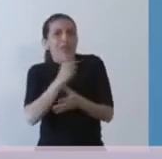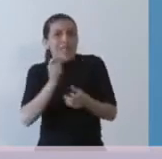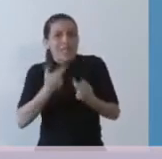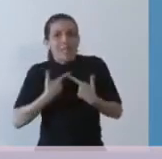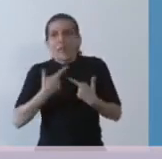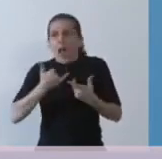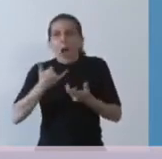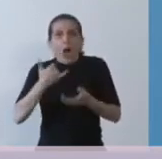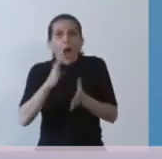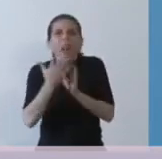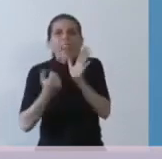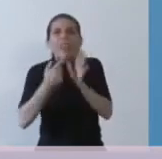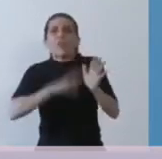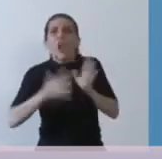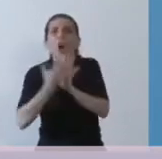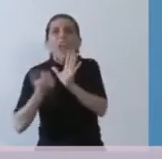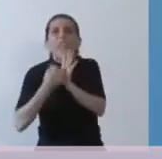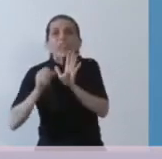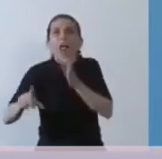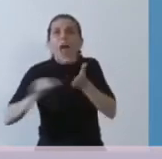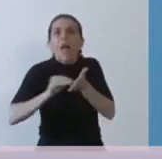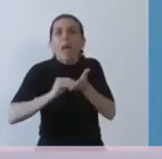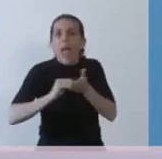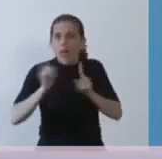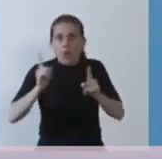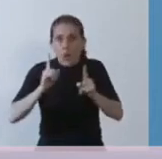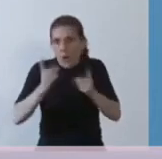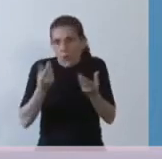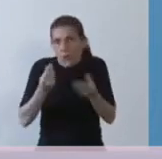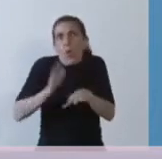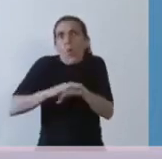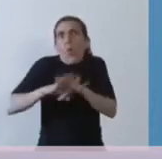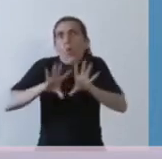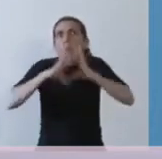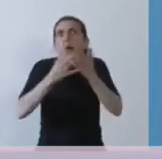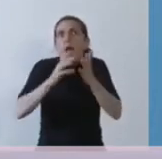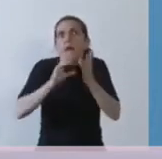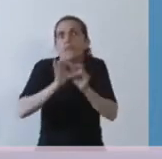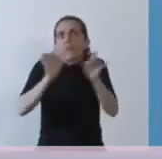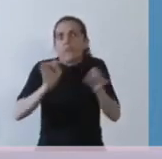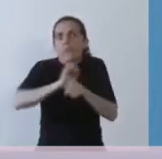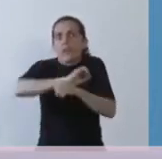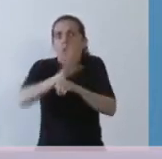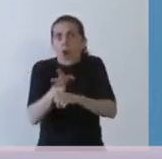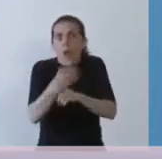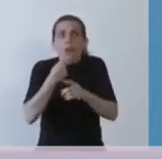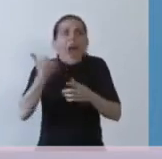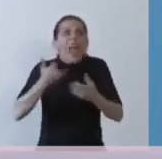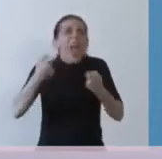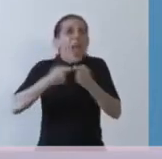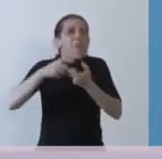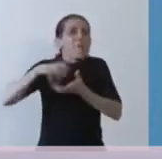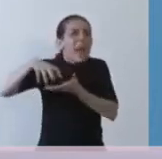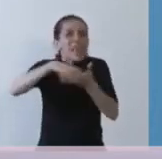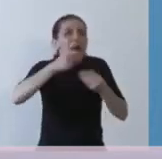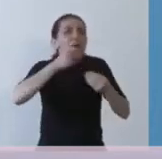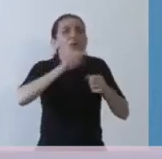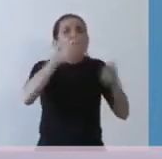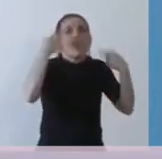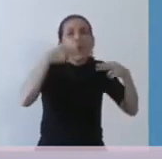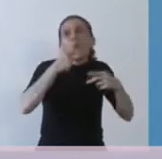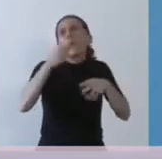crítica por lo que es esta pandemia del coronavirus Esto va a abarcar a empresas que se dediquen actividades de esparcimiento como